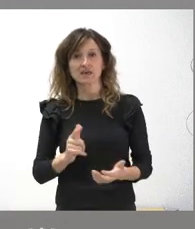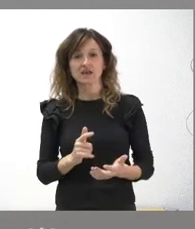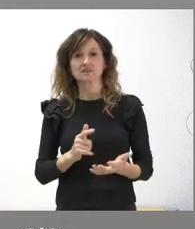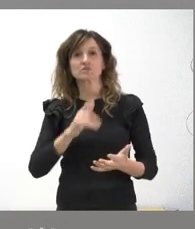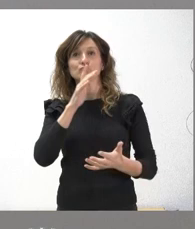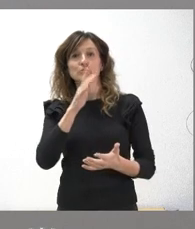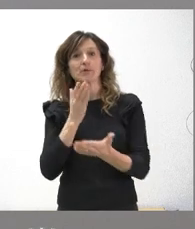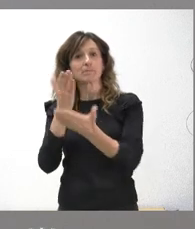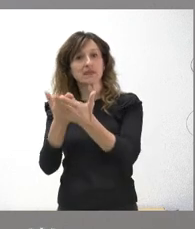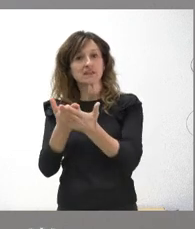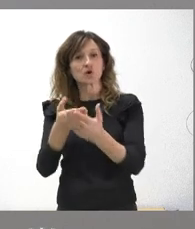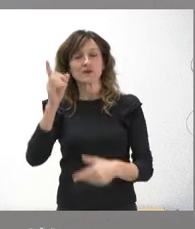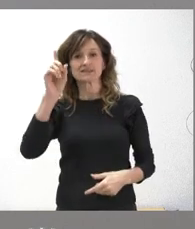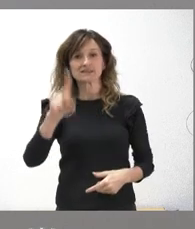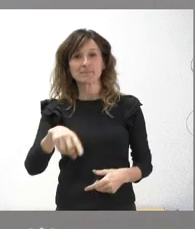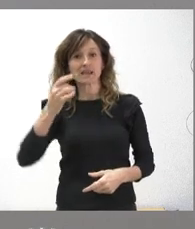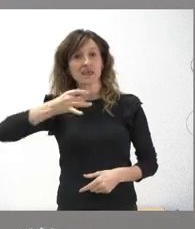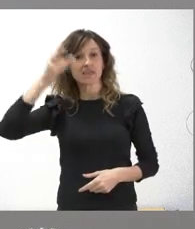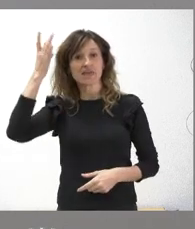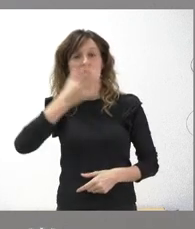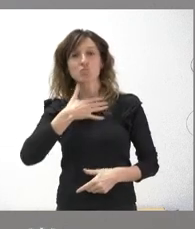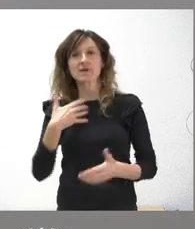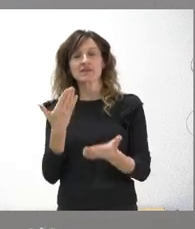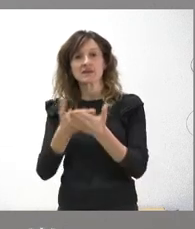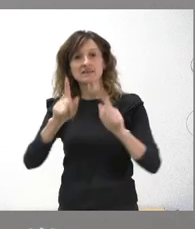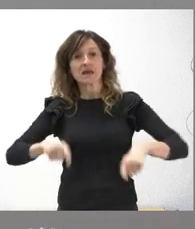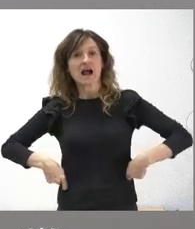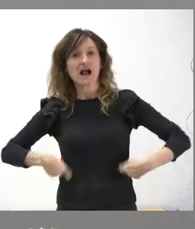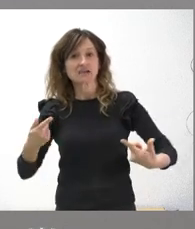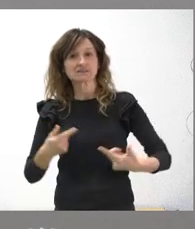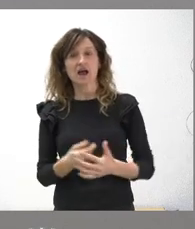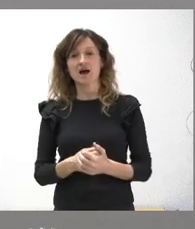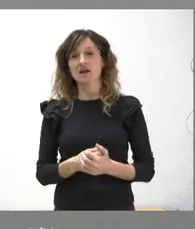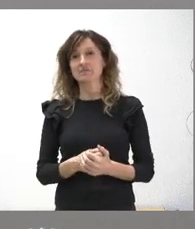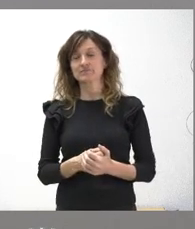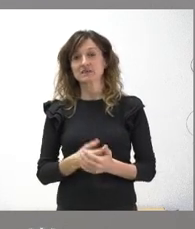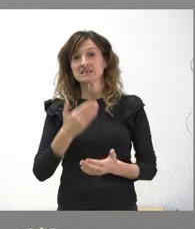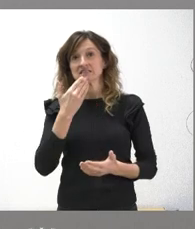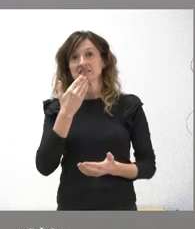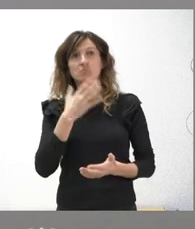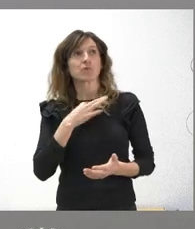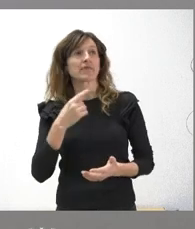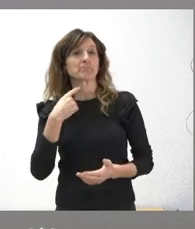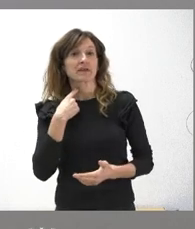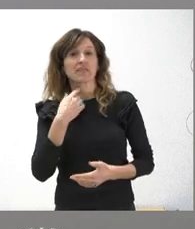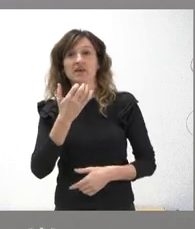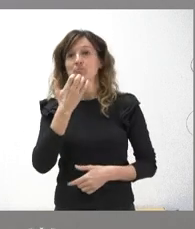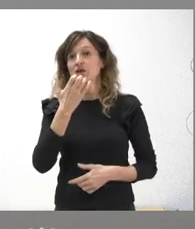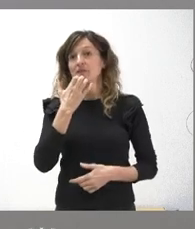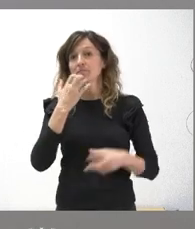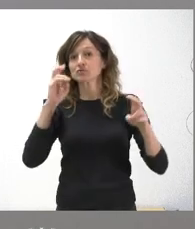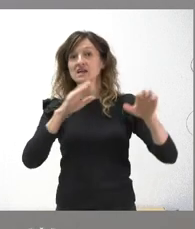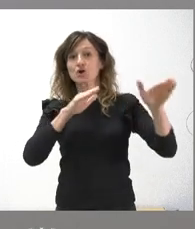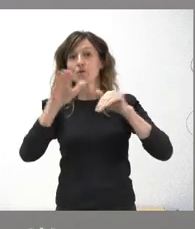vayamos a solicitar sino porque también la idea es que se puedan solicitar y gastar como Se podrían perder si se lleva a cabo la